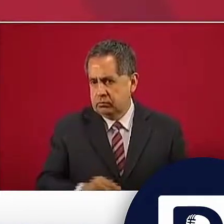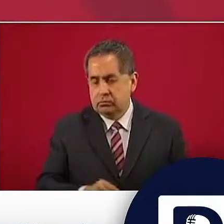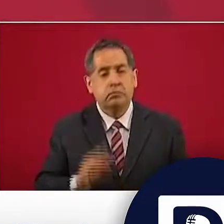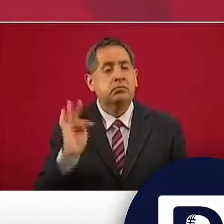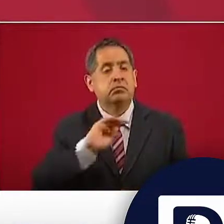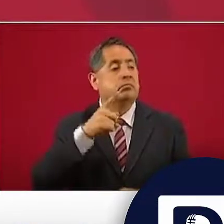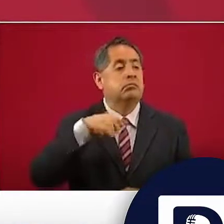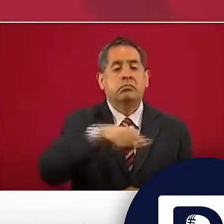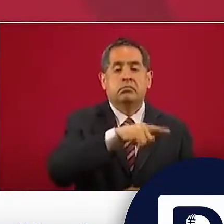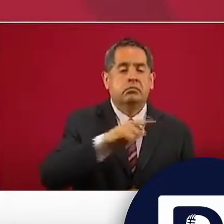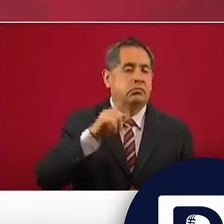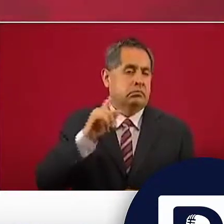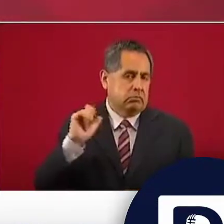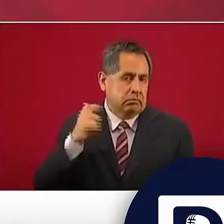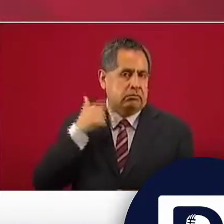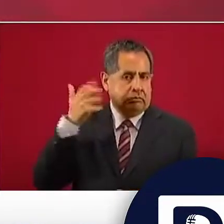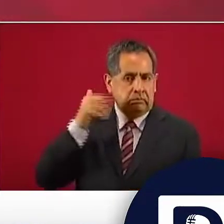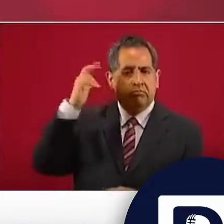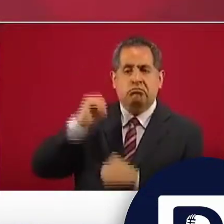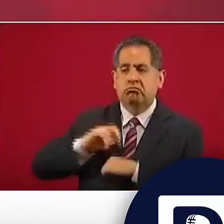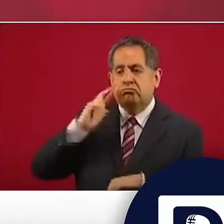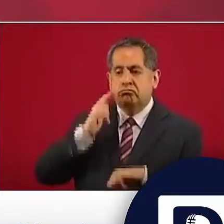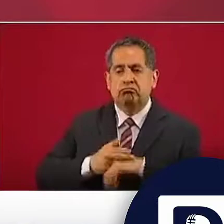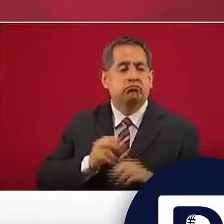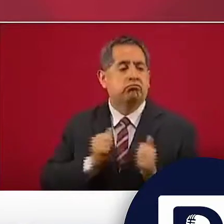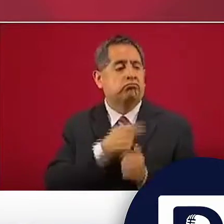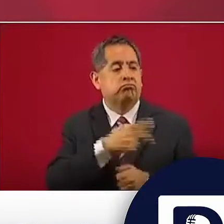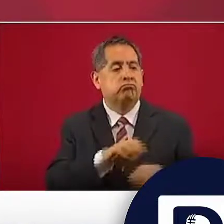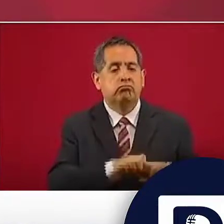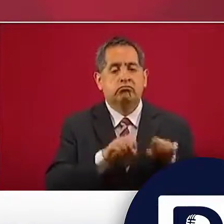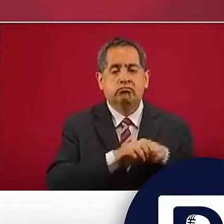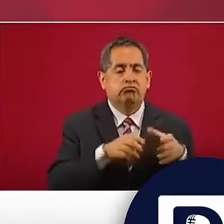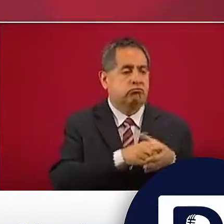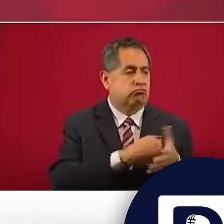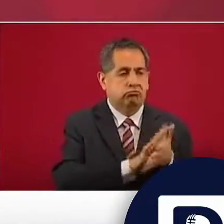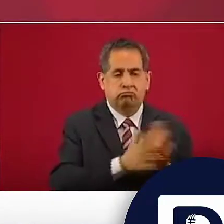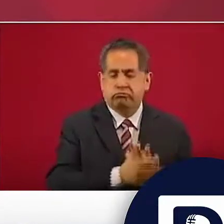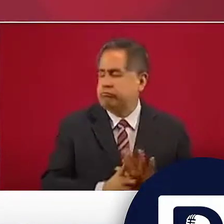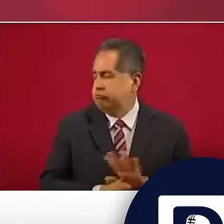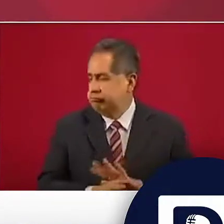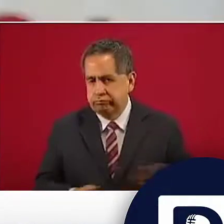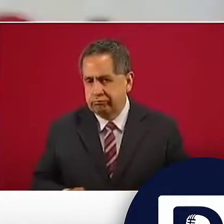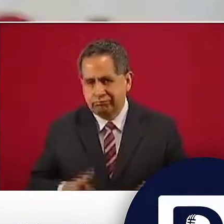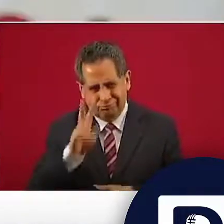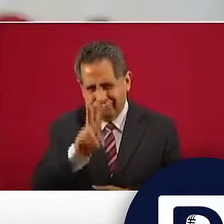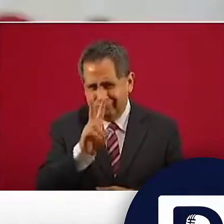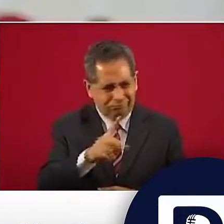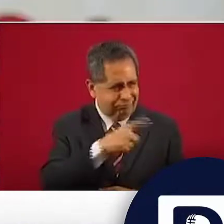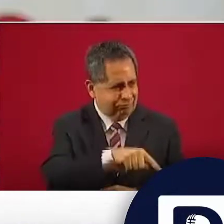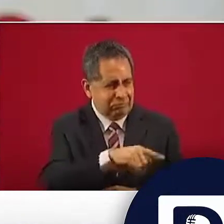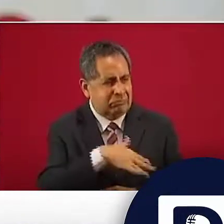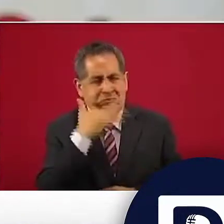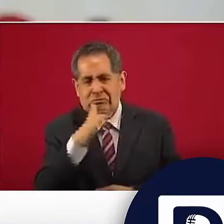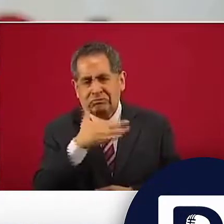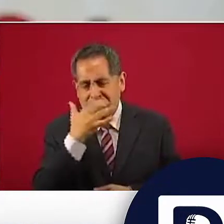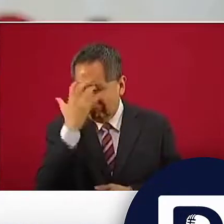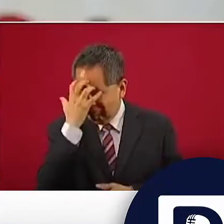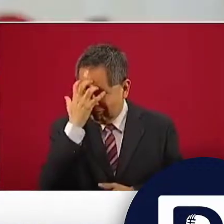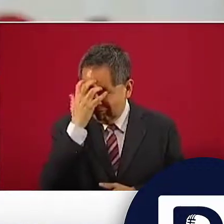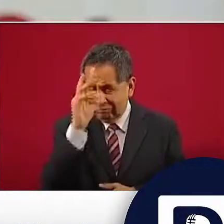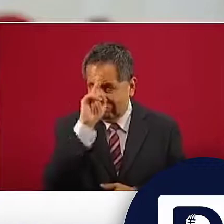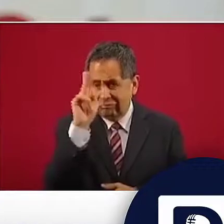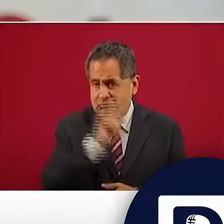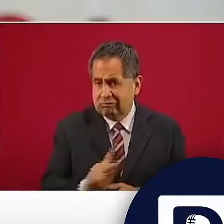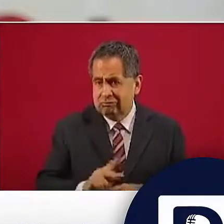estuvo como funcionario, porque es un asunto realmente vergonzoso el que